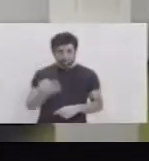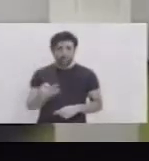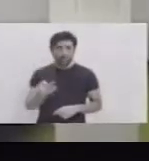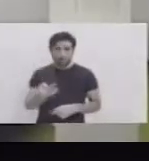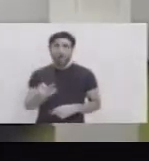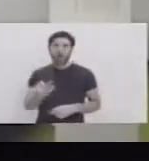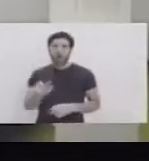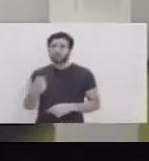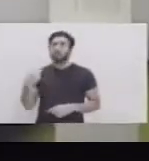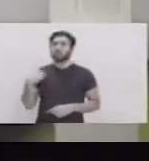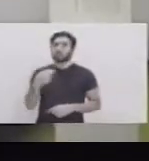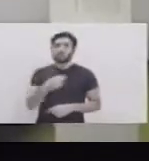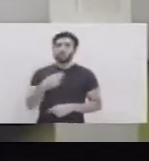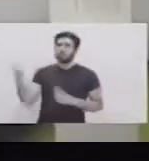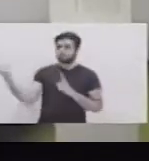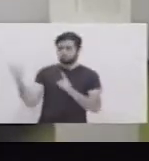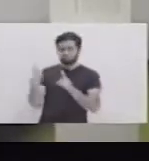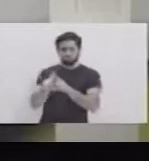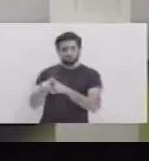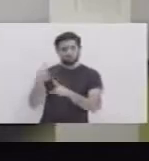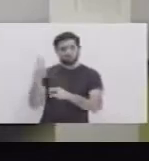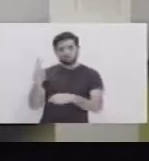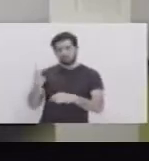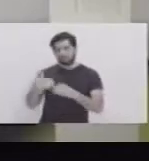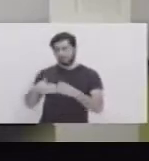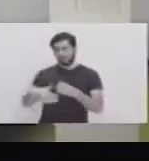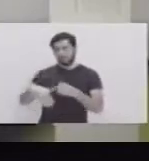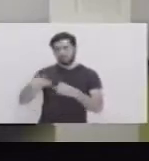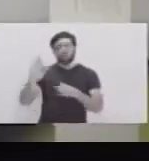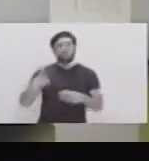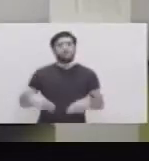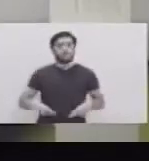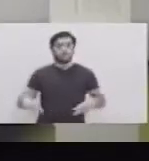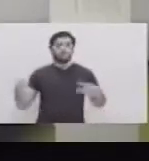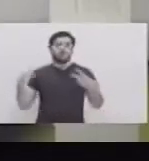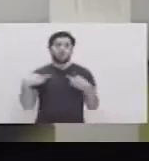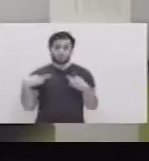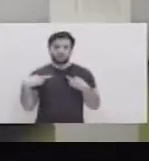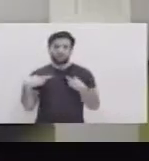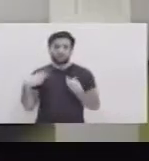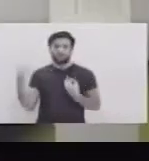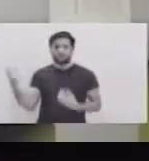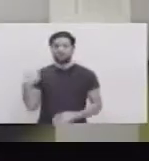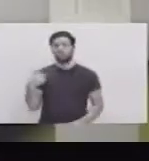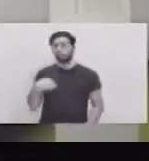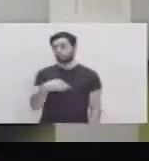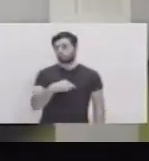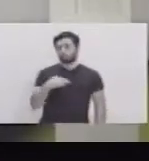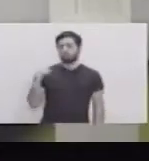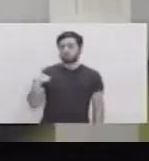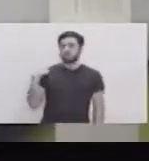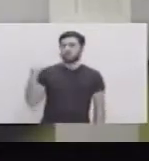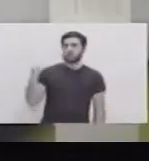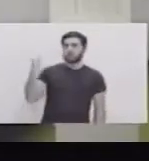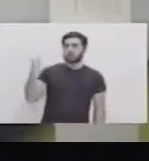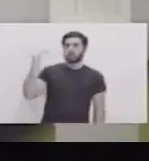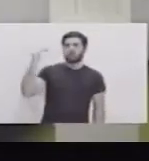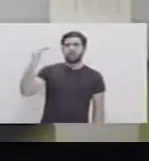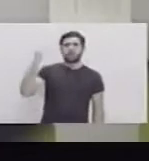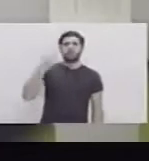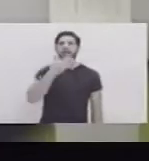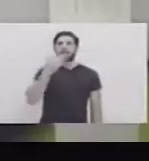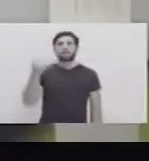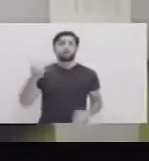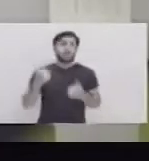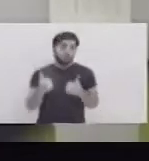amigo de verdad es aquella persona que no buscamos. Entonces, sí, ver que si esos amigos que tenemos nos hacen crecer